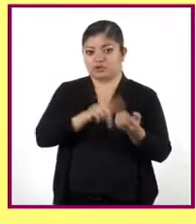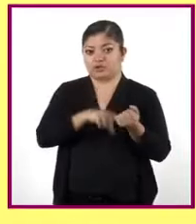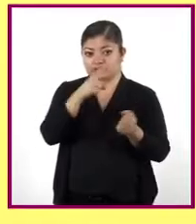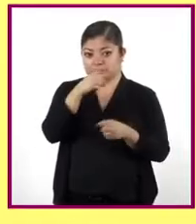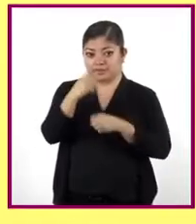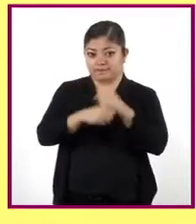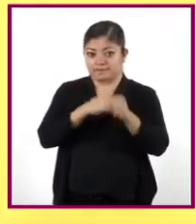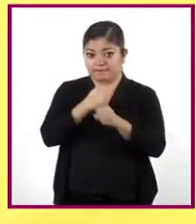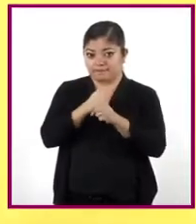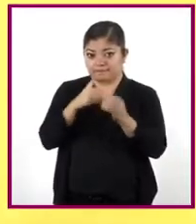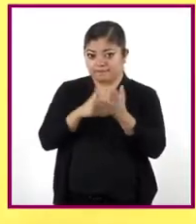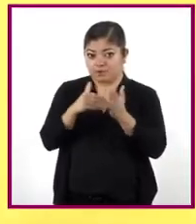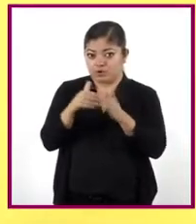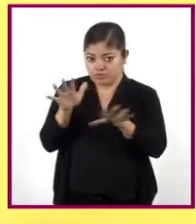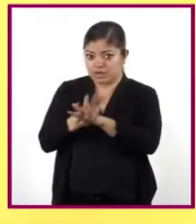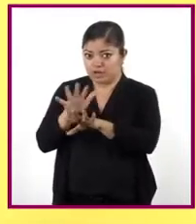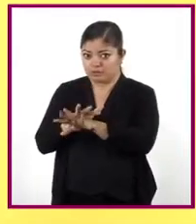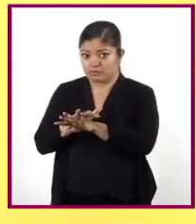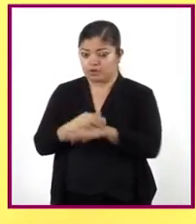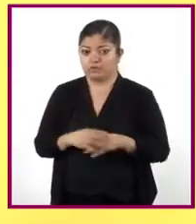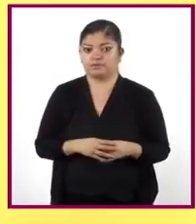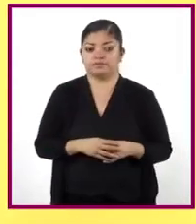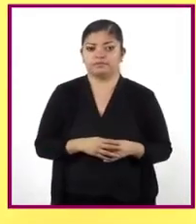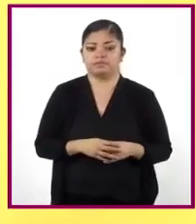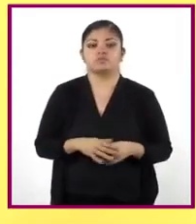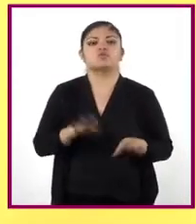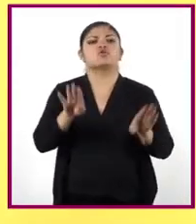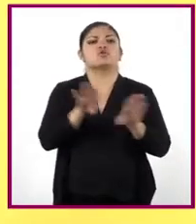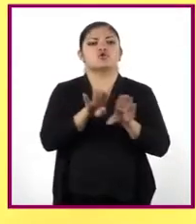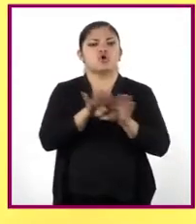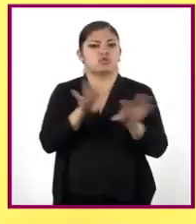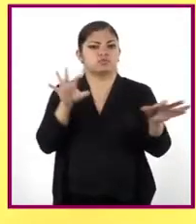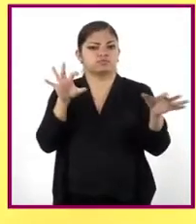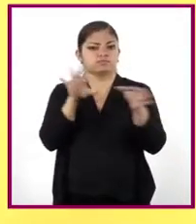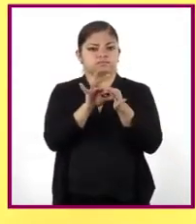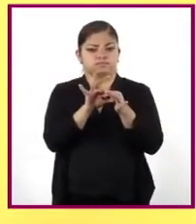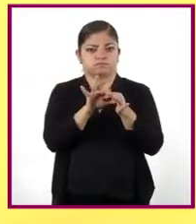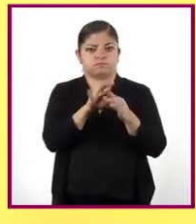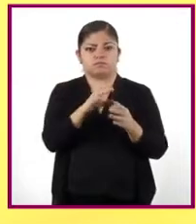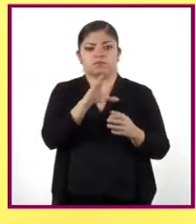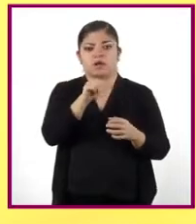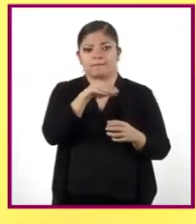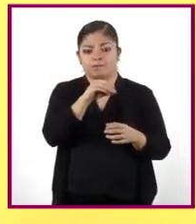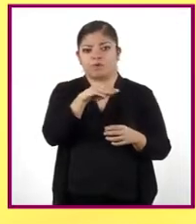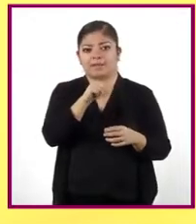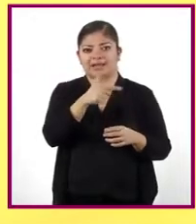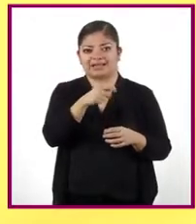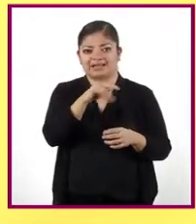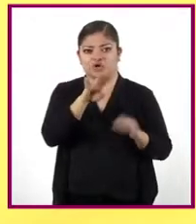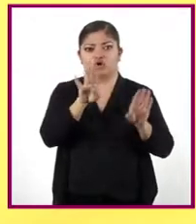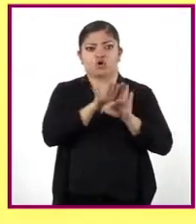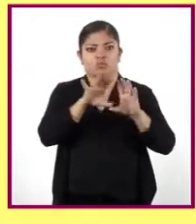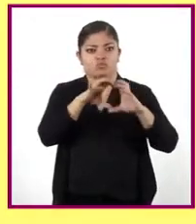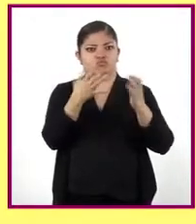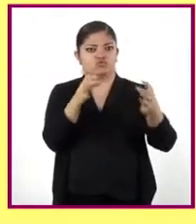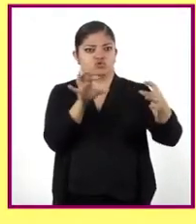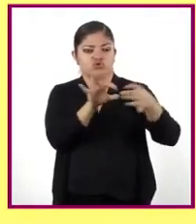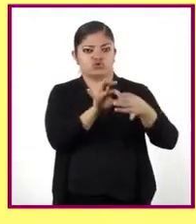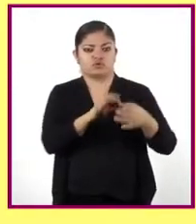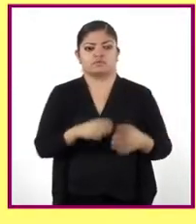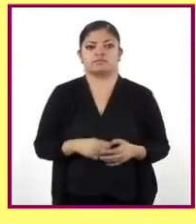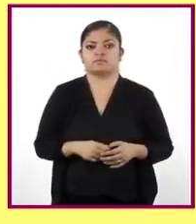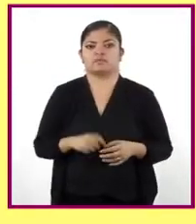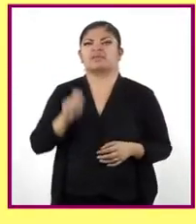de años? ¿Cómo se relaciona el campo magnético terrestre con la vida del planeta? ¿Qué son